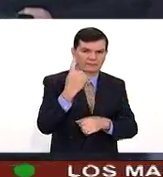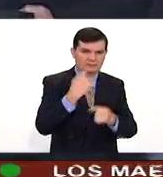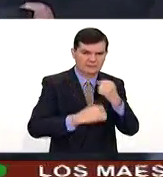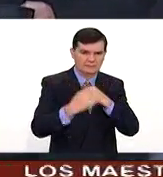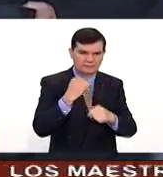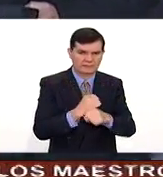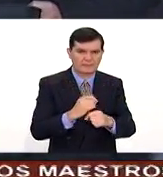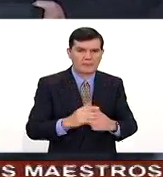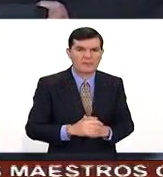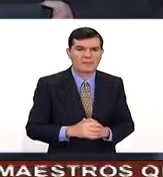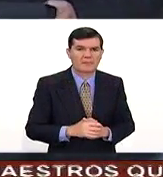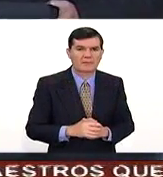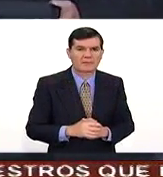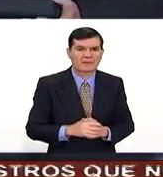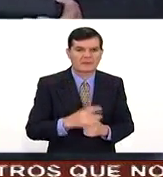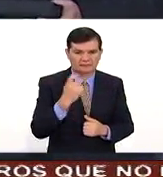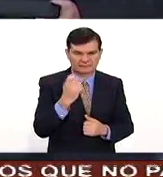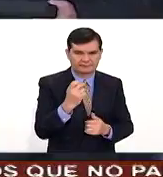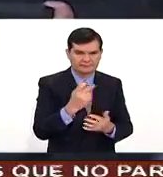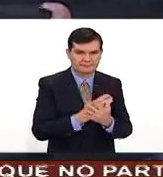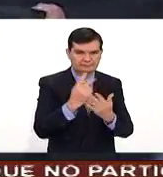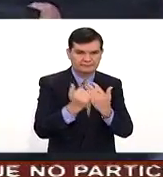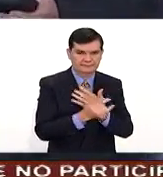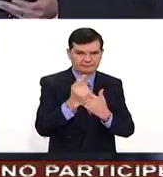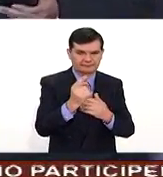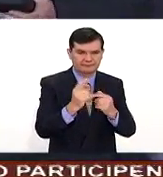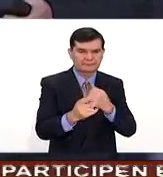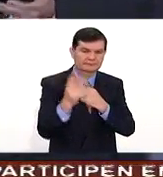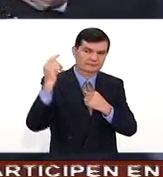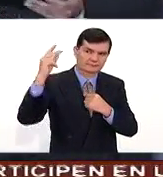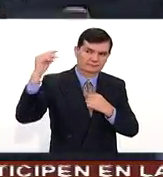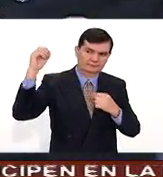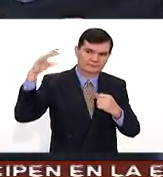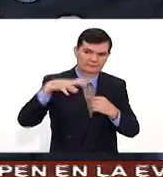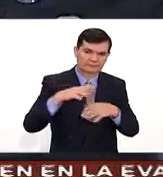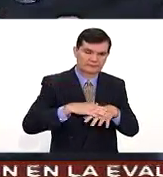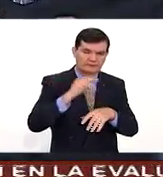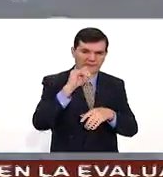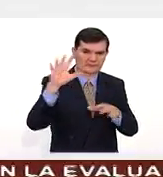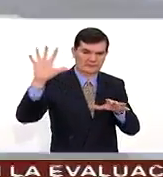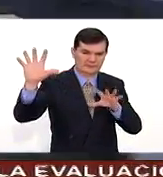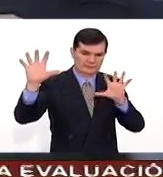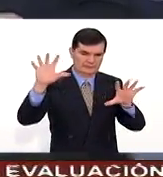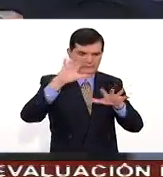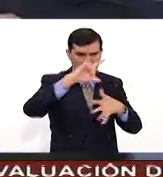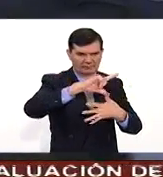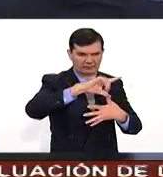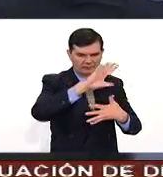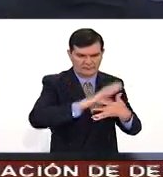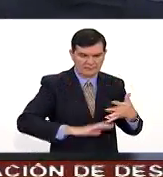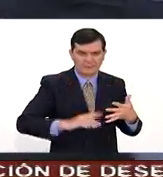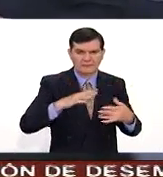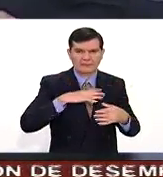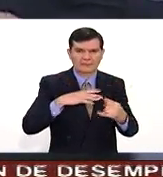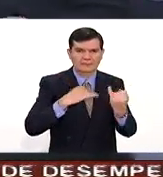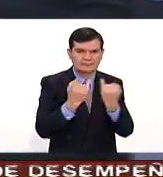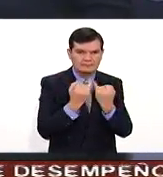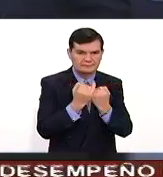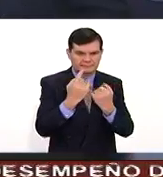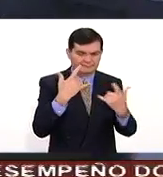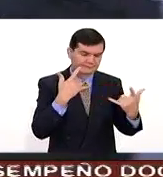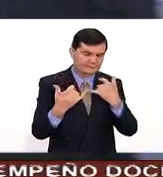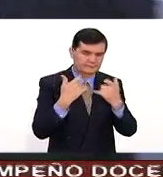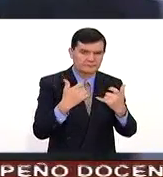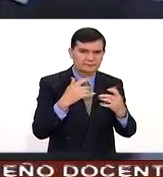año, y es el canal de televisión satelital iberoamericano, que también es un gran